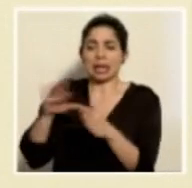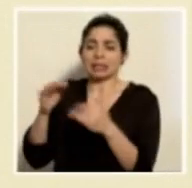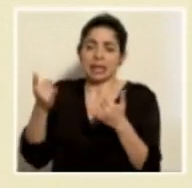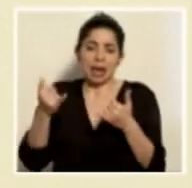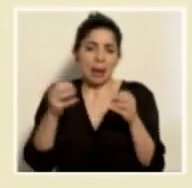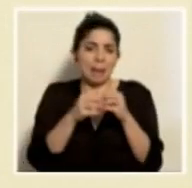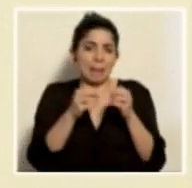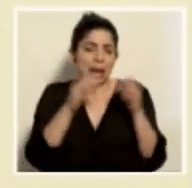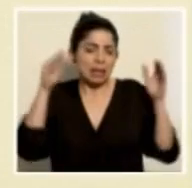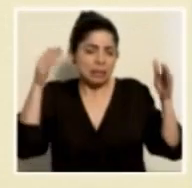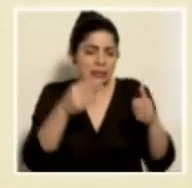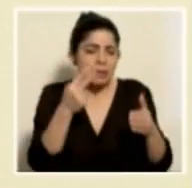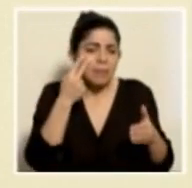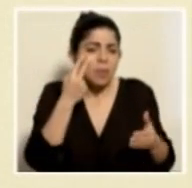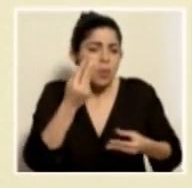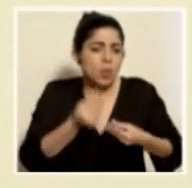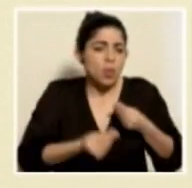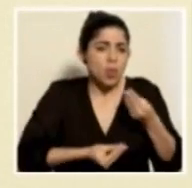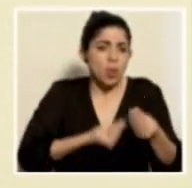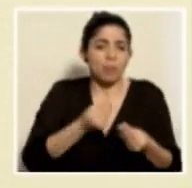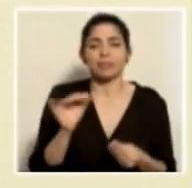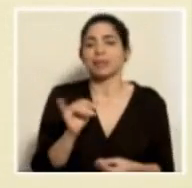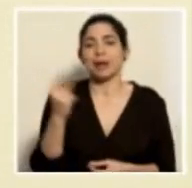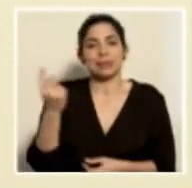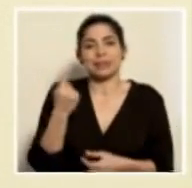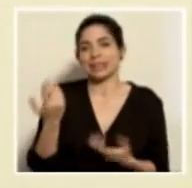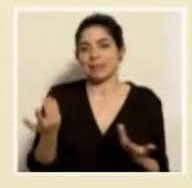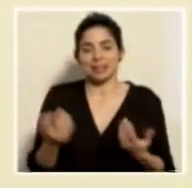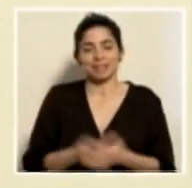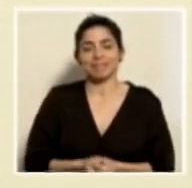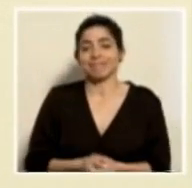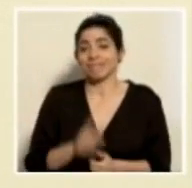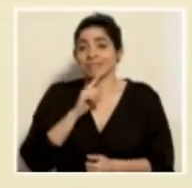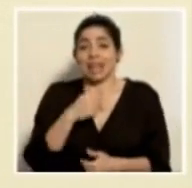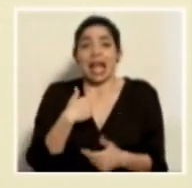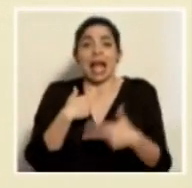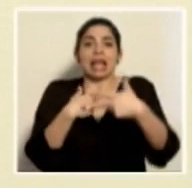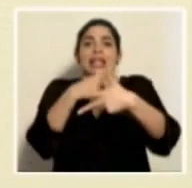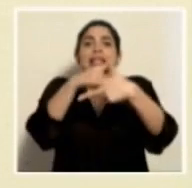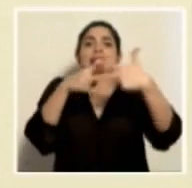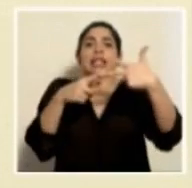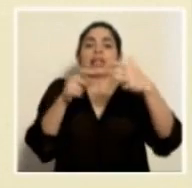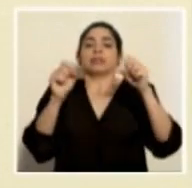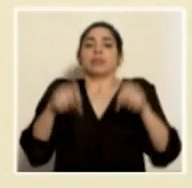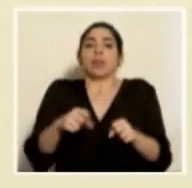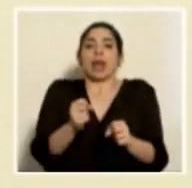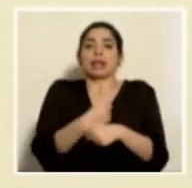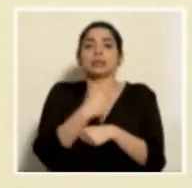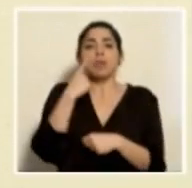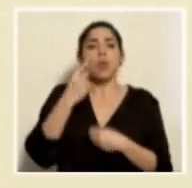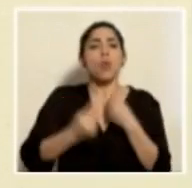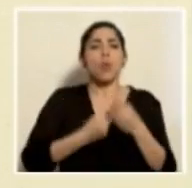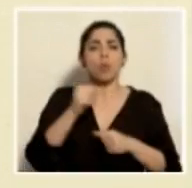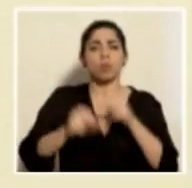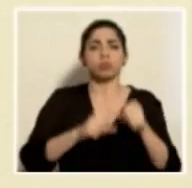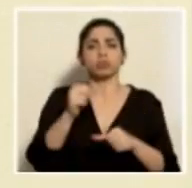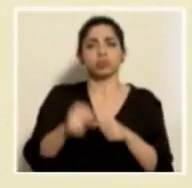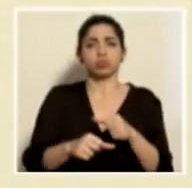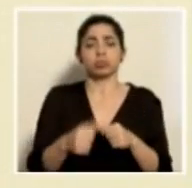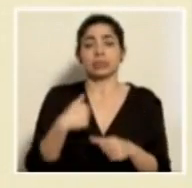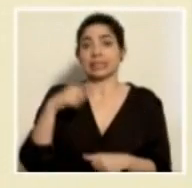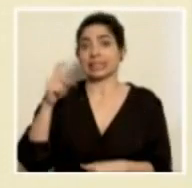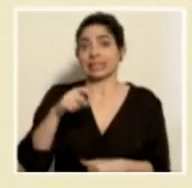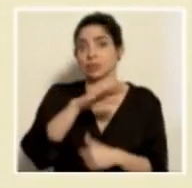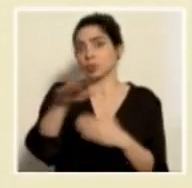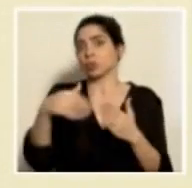enfocarnos en ver cómo, bueno, lo de siempre. De verdad que aquí hay 3 cosas que podemos hacer para salir adelante de esto y ocupo la